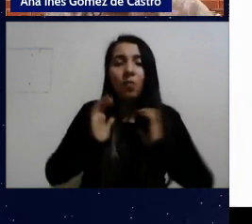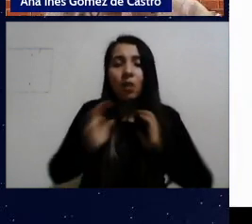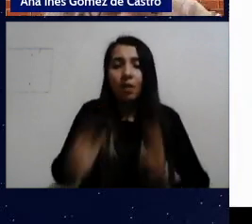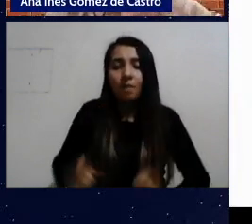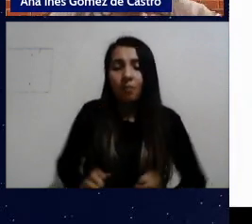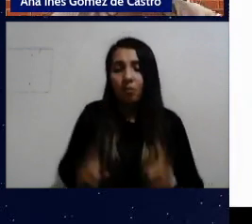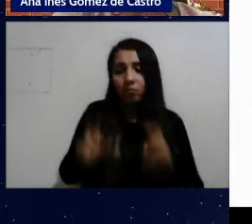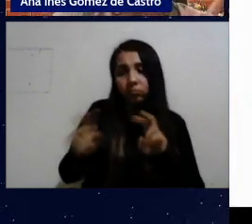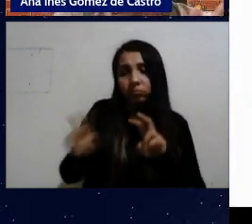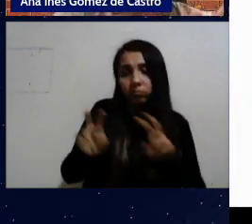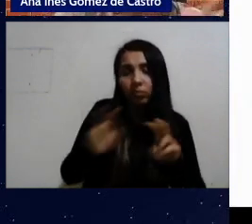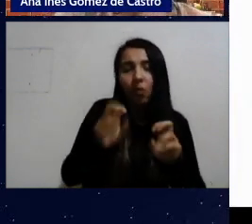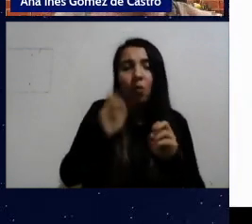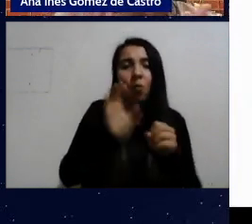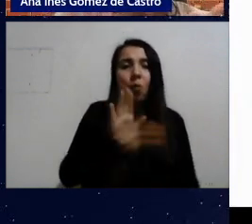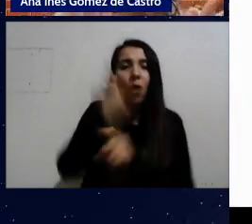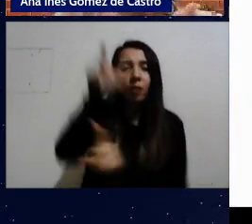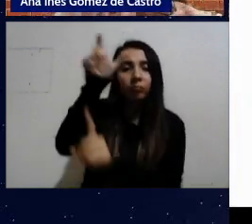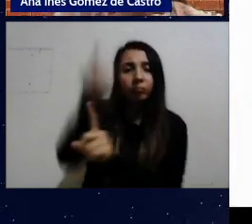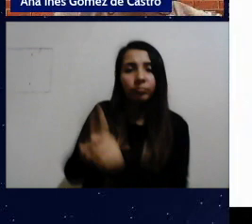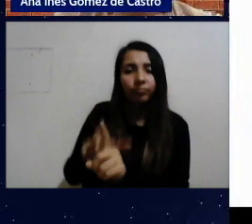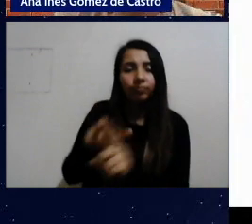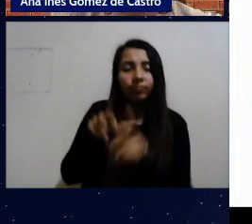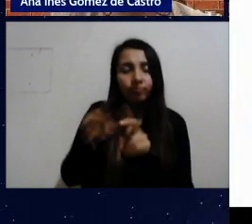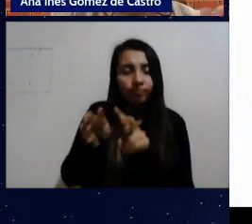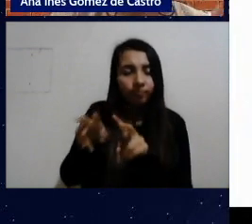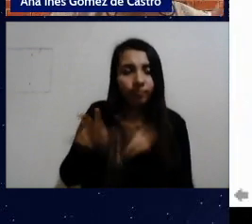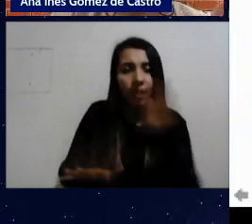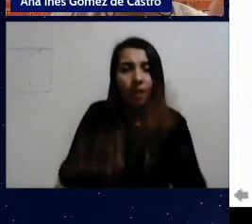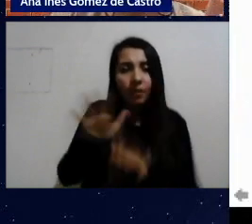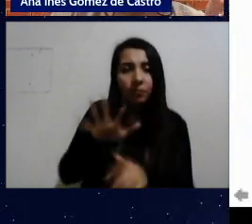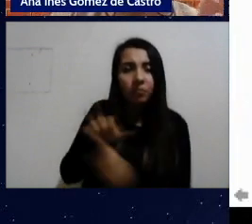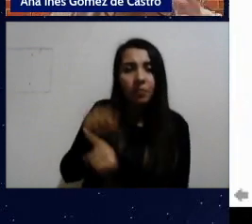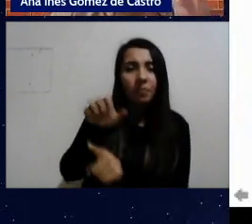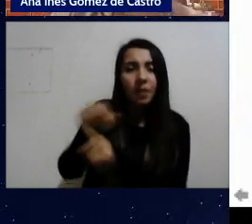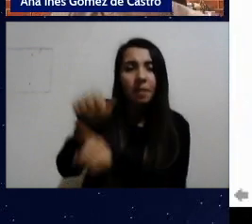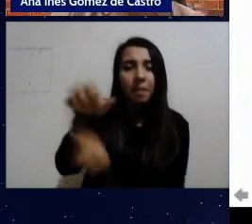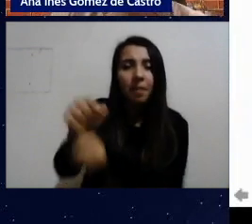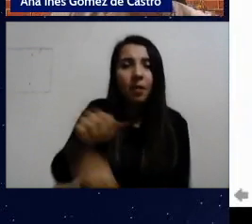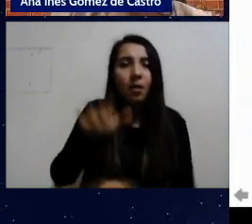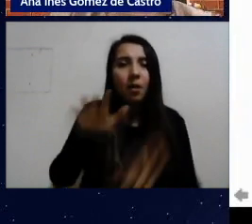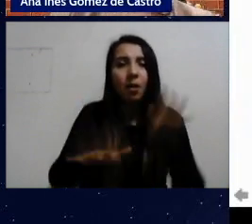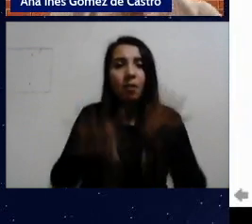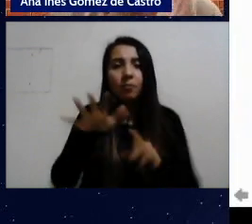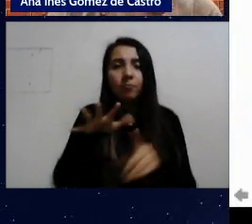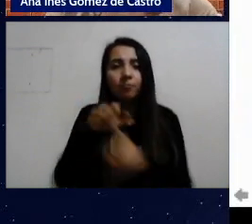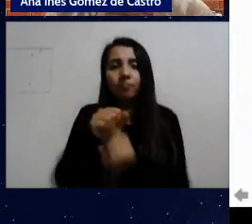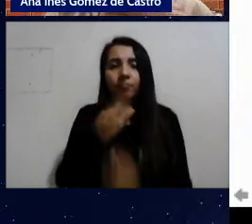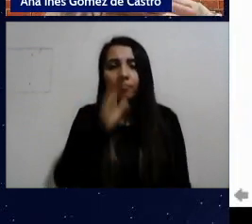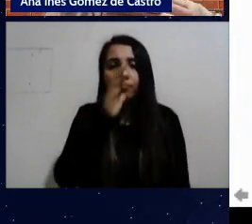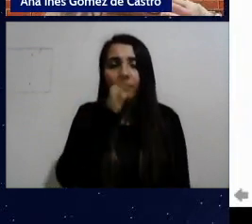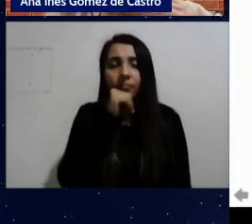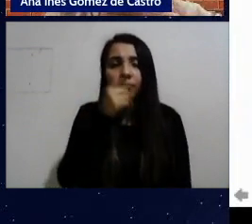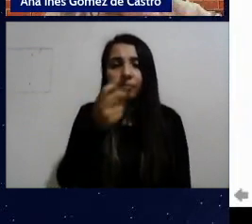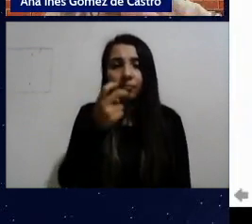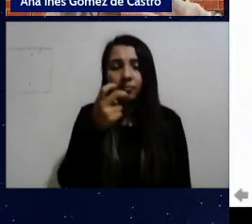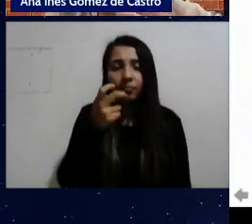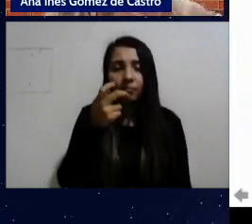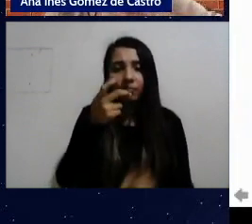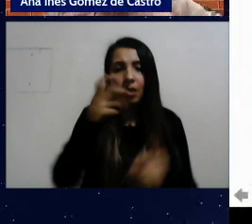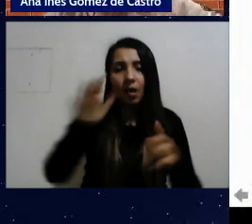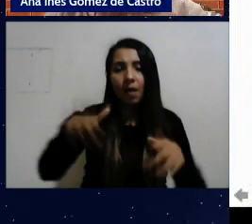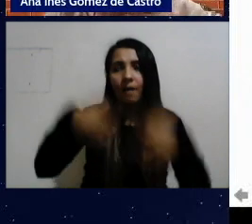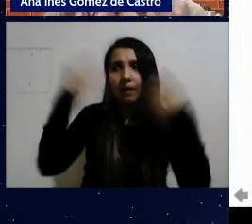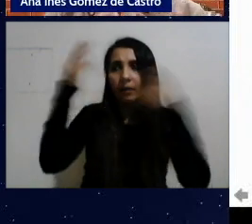depender mucho del tipo de cuerpo que observemos, porque en unos podremos detectarlo muy bien y en otros no. Esto es la señal